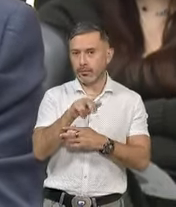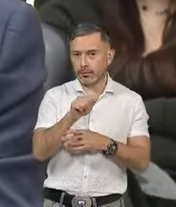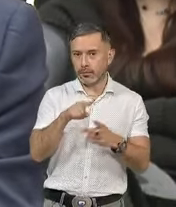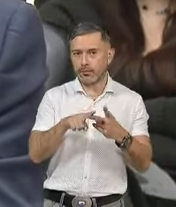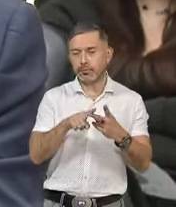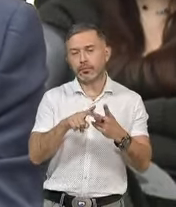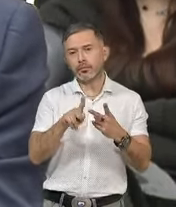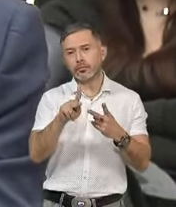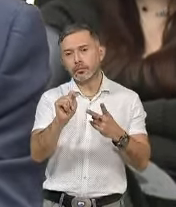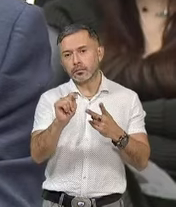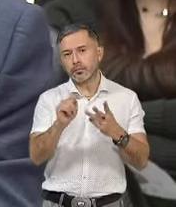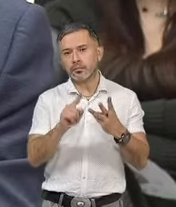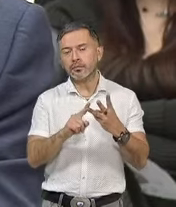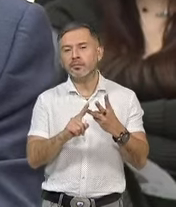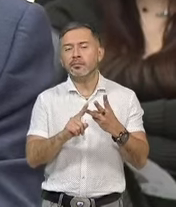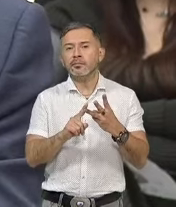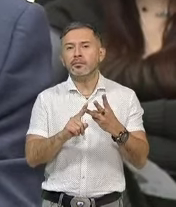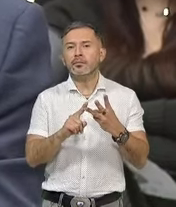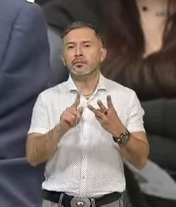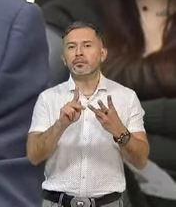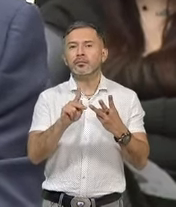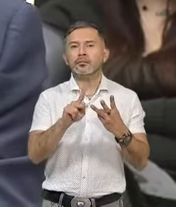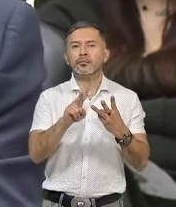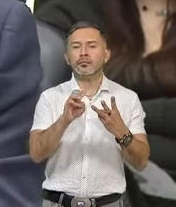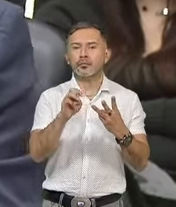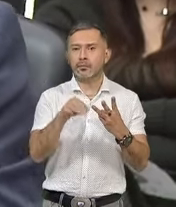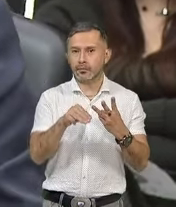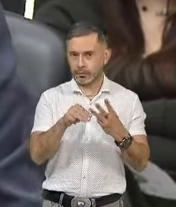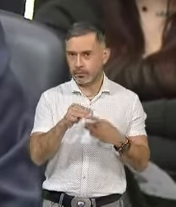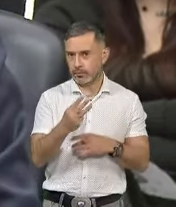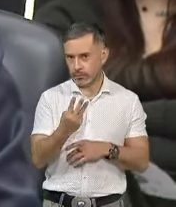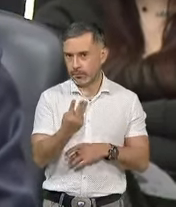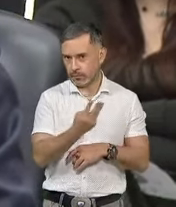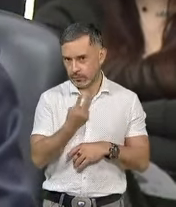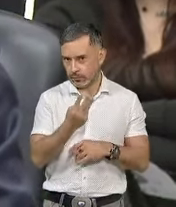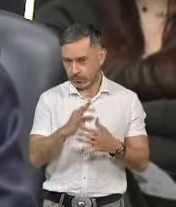partido del trabajo y partido verde